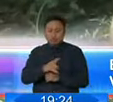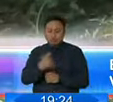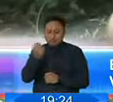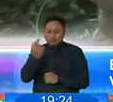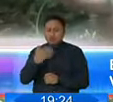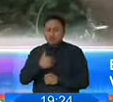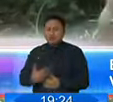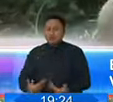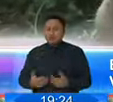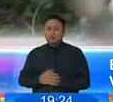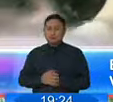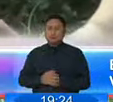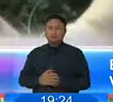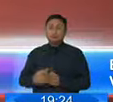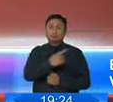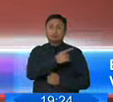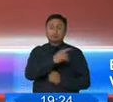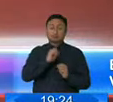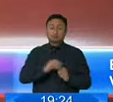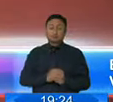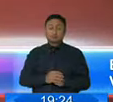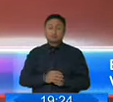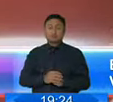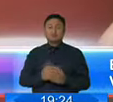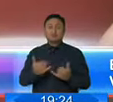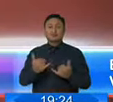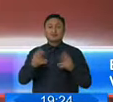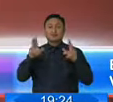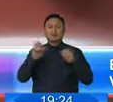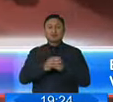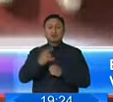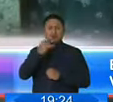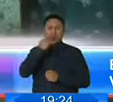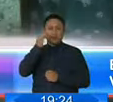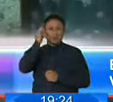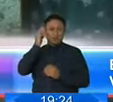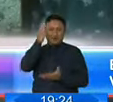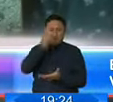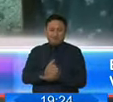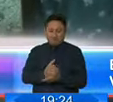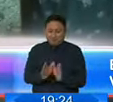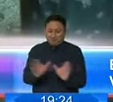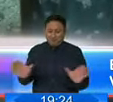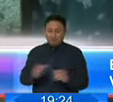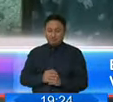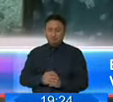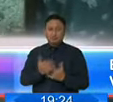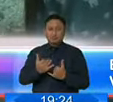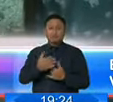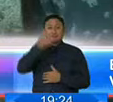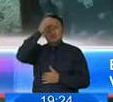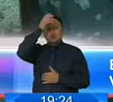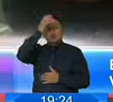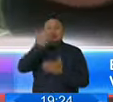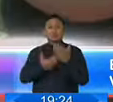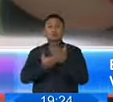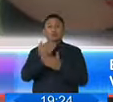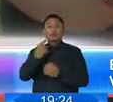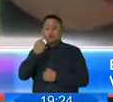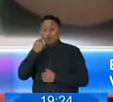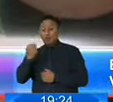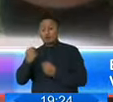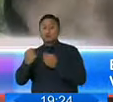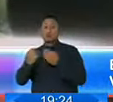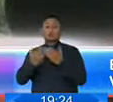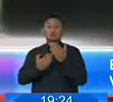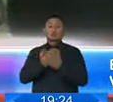considera un acierto la intención gubernamental de romper con los estereotipos de género, que dice sería lo que apunta el concepto de nuevas masculinidades